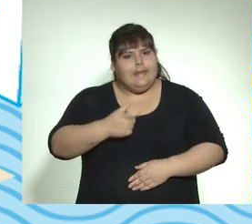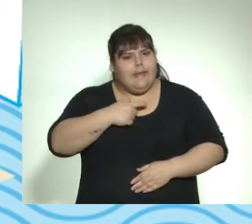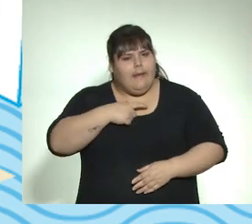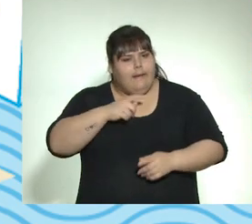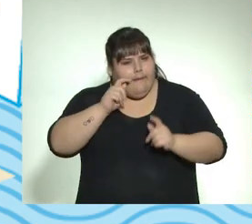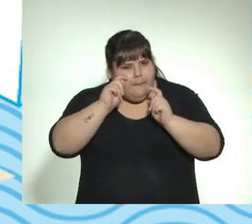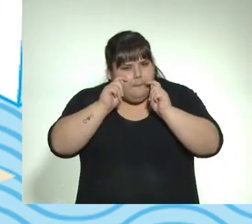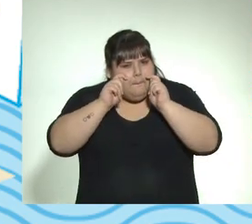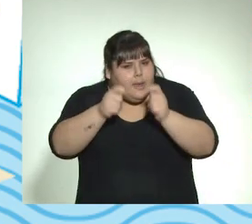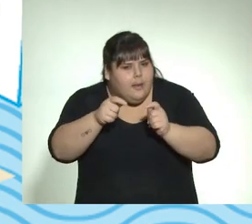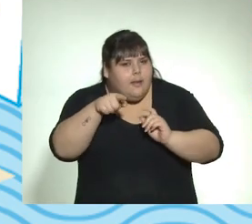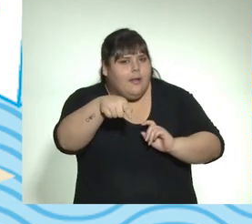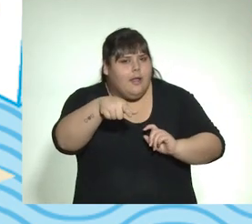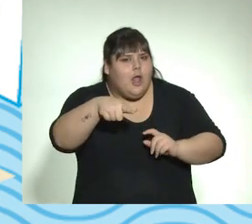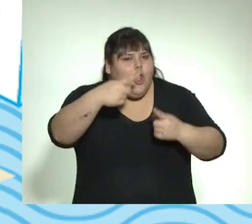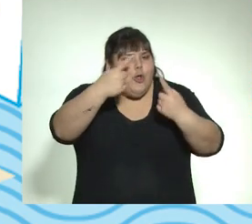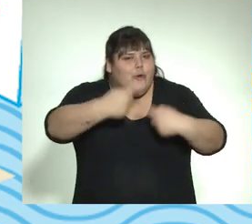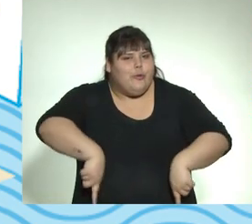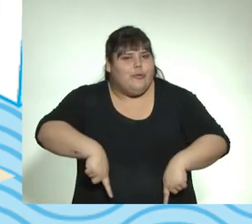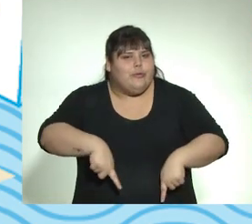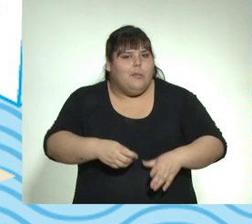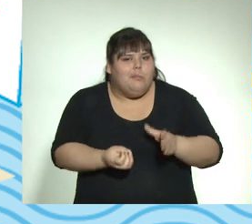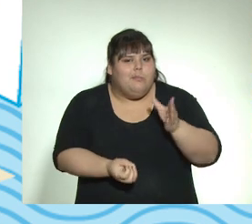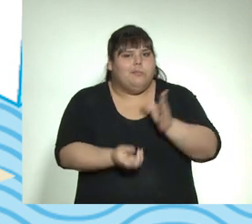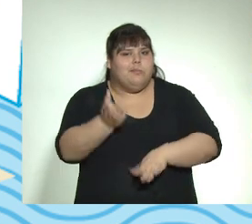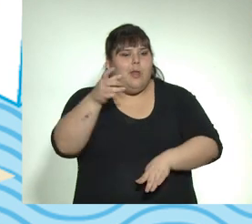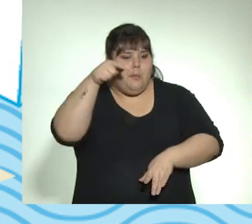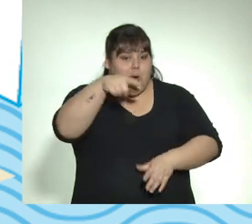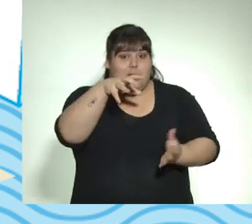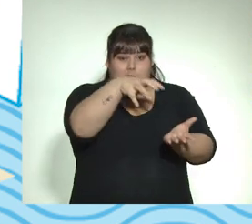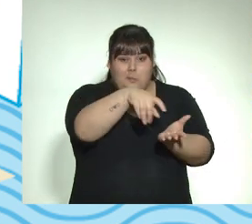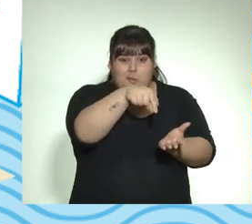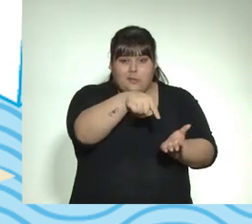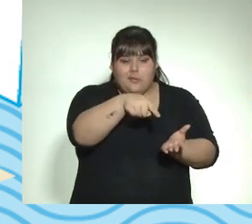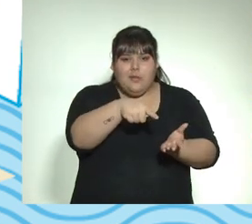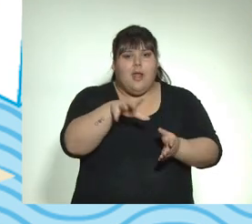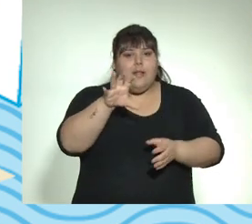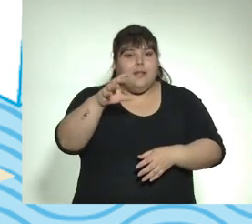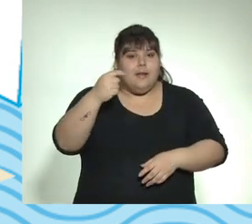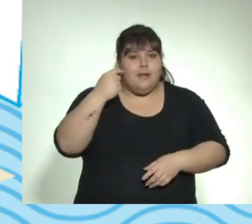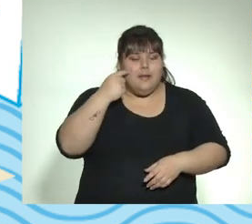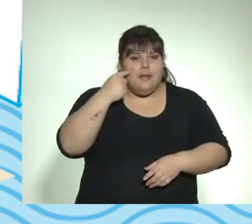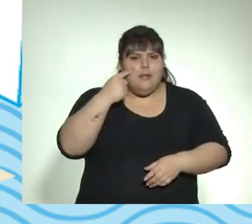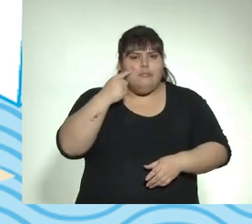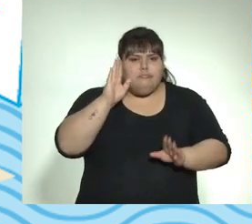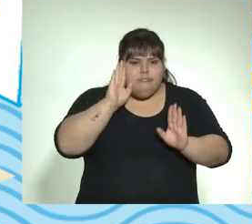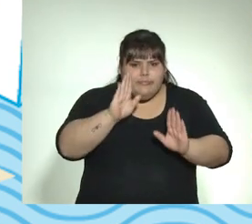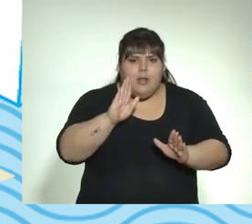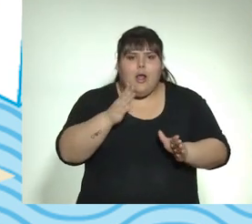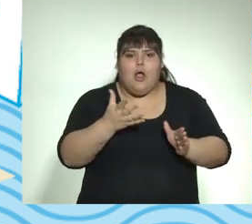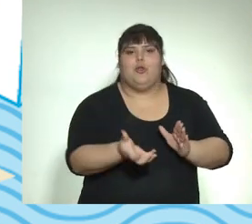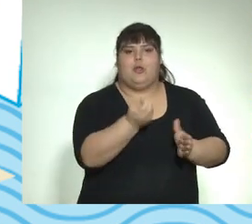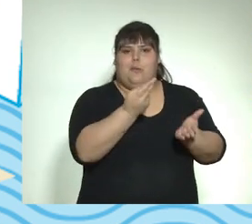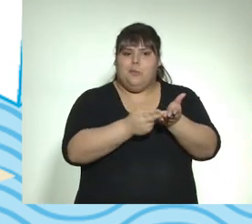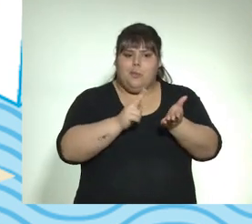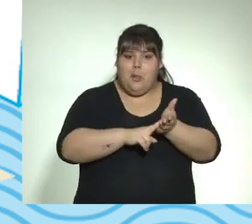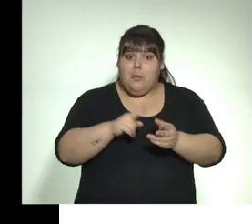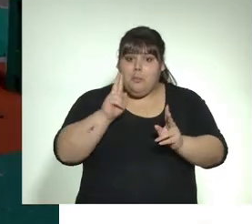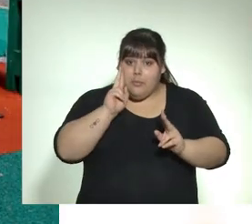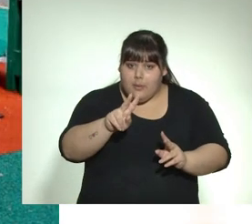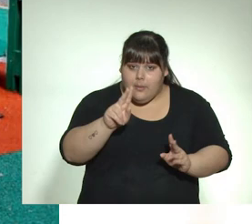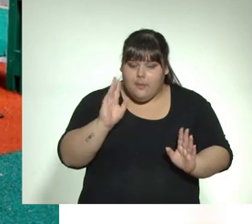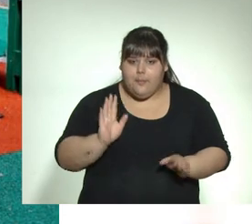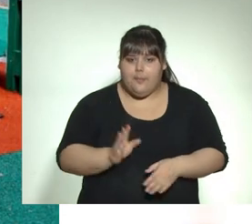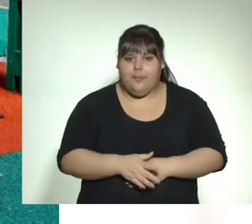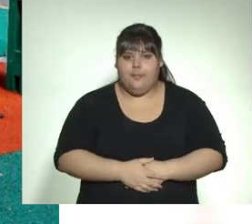¿Quieren que visitemos un poco los objetos creados por esta empresa entrerriana dedicada al reciclaje? Miren,